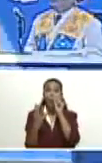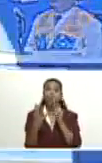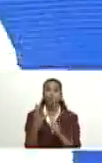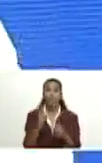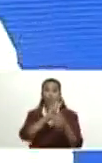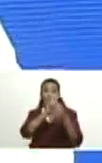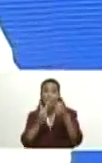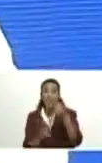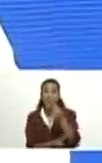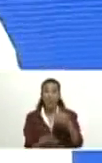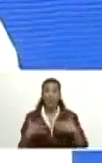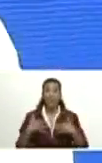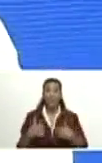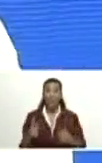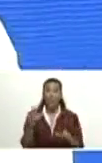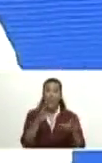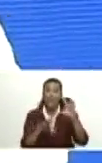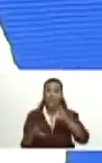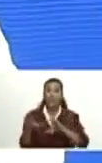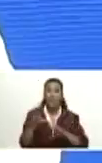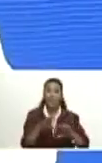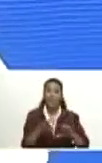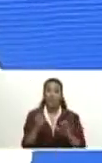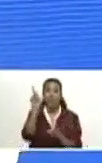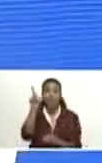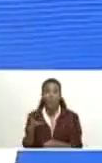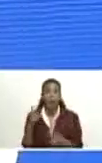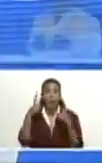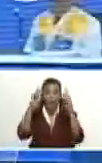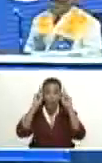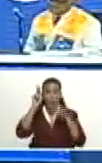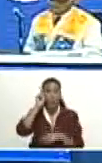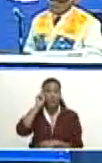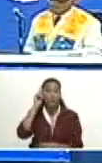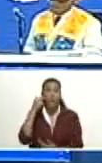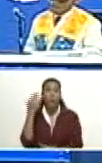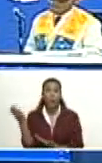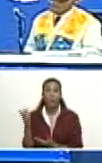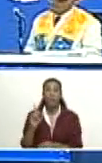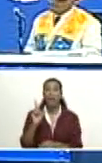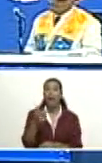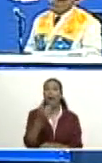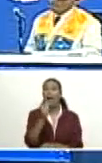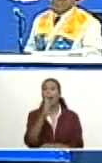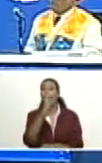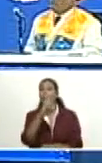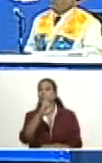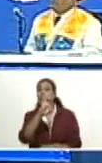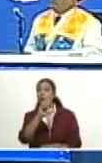para Ciencias y Salud, la científica y profesora Gabriela Jiménez.